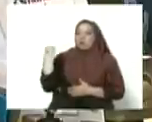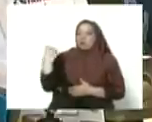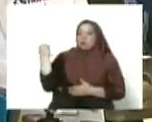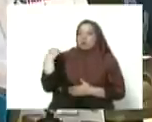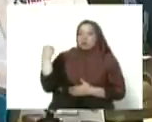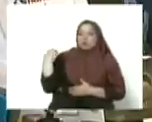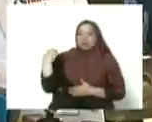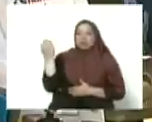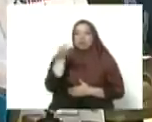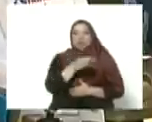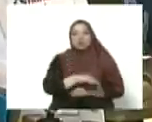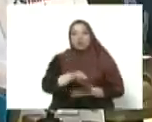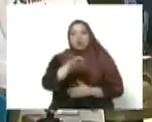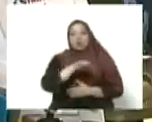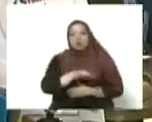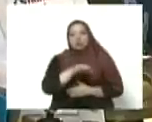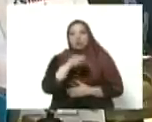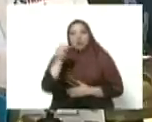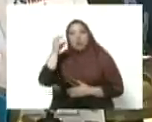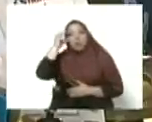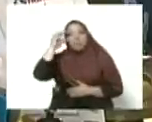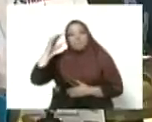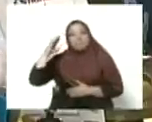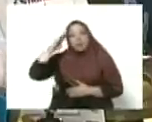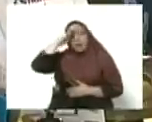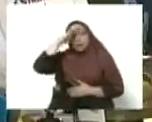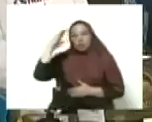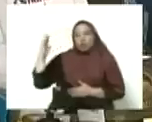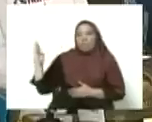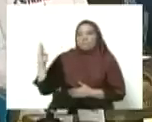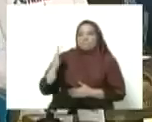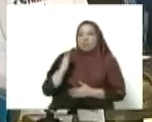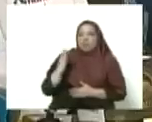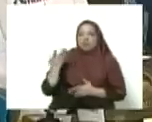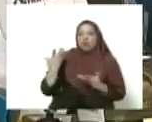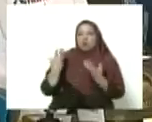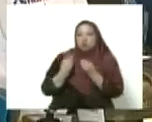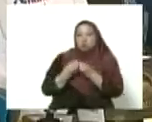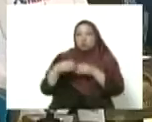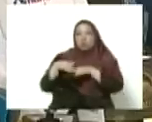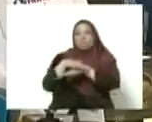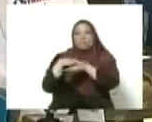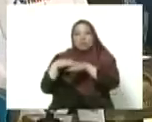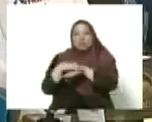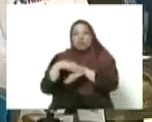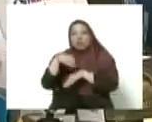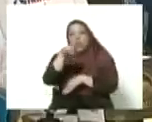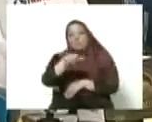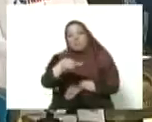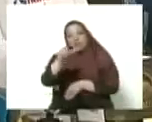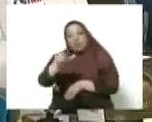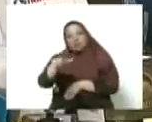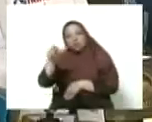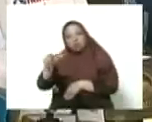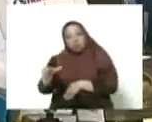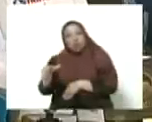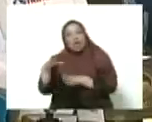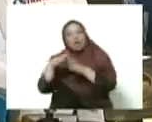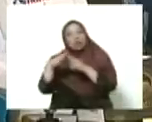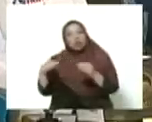del señor presidente Petro con su conjunto de ministros a acompañar esta